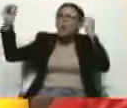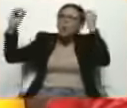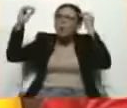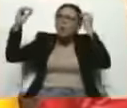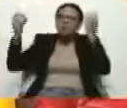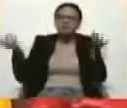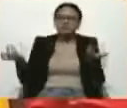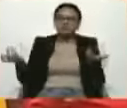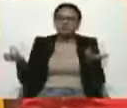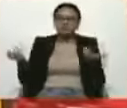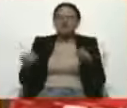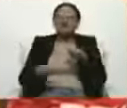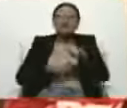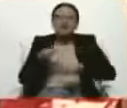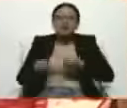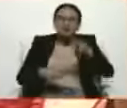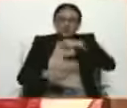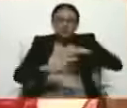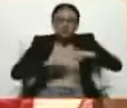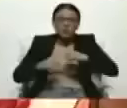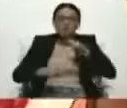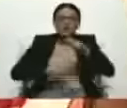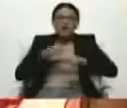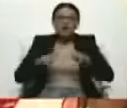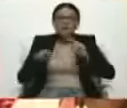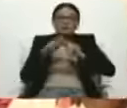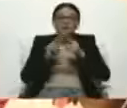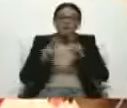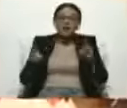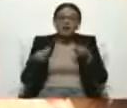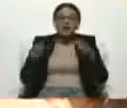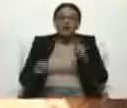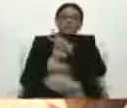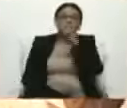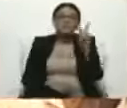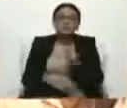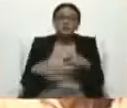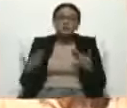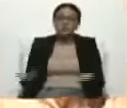operación de paz para este país. Yo voy a poner un ejemplo